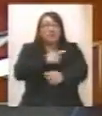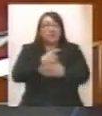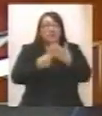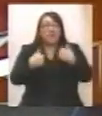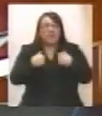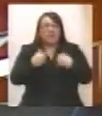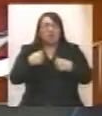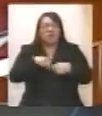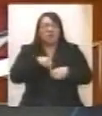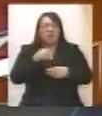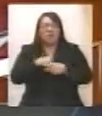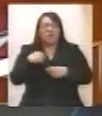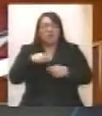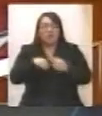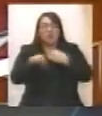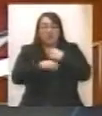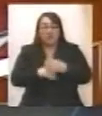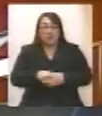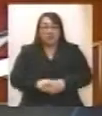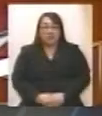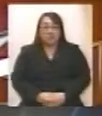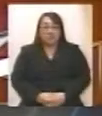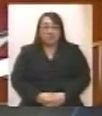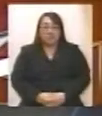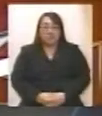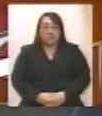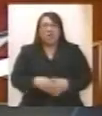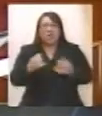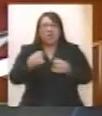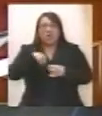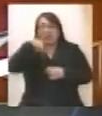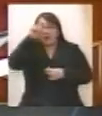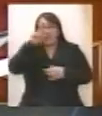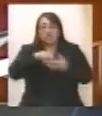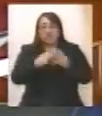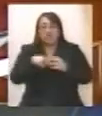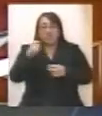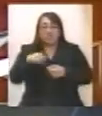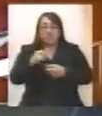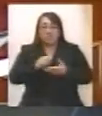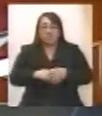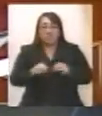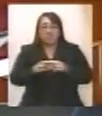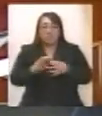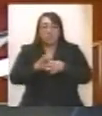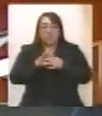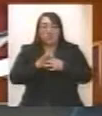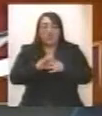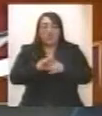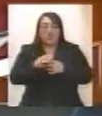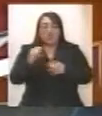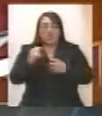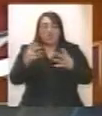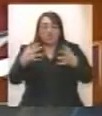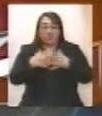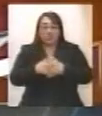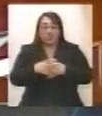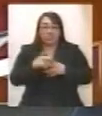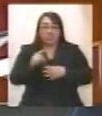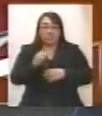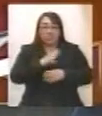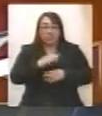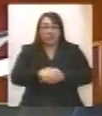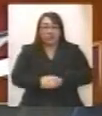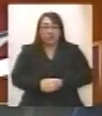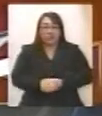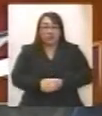el que contamos en nuestro país. Hoy el Perú necesita de la mayor unidad y concertación de sus